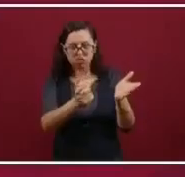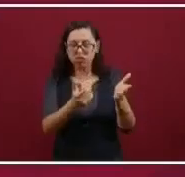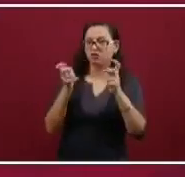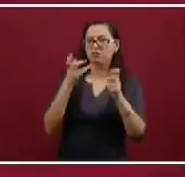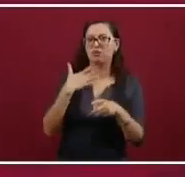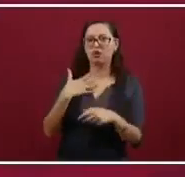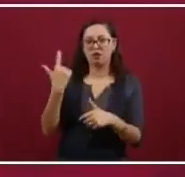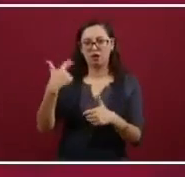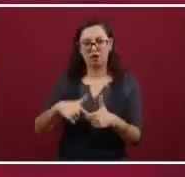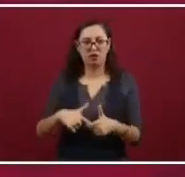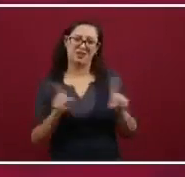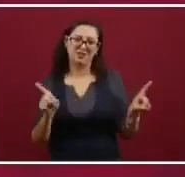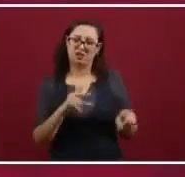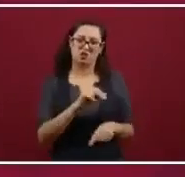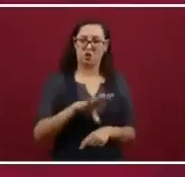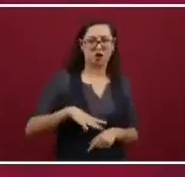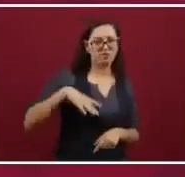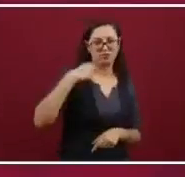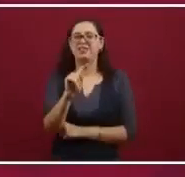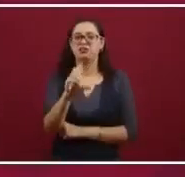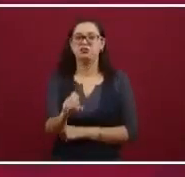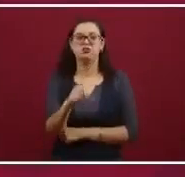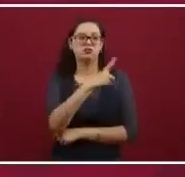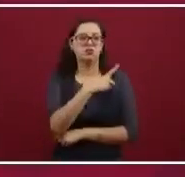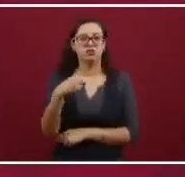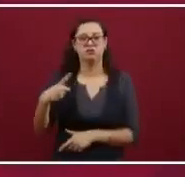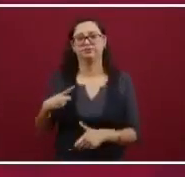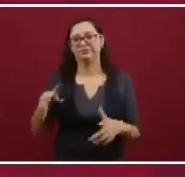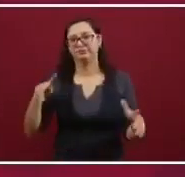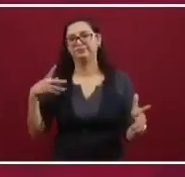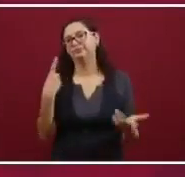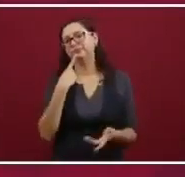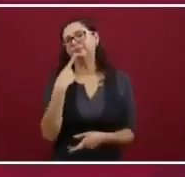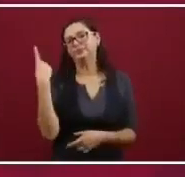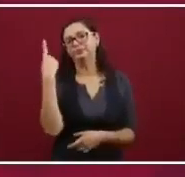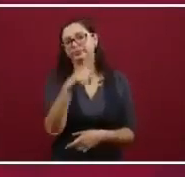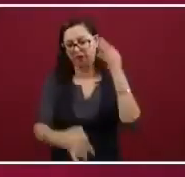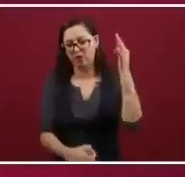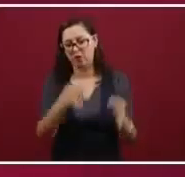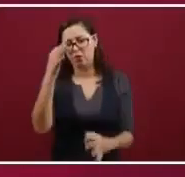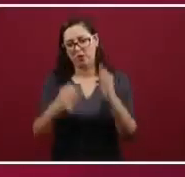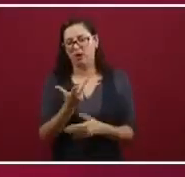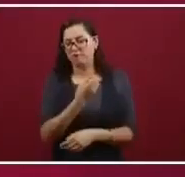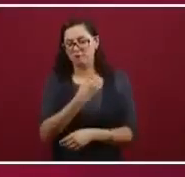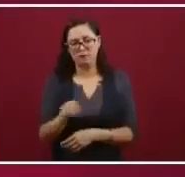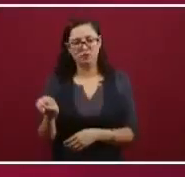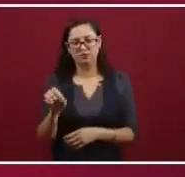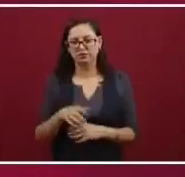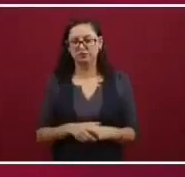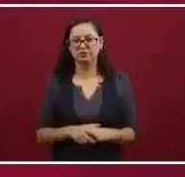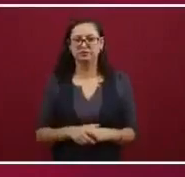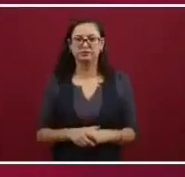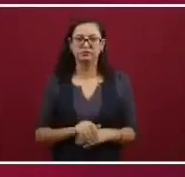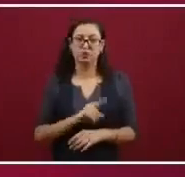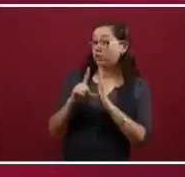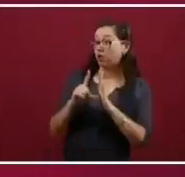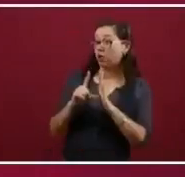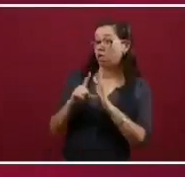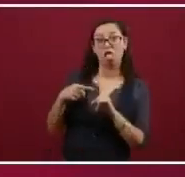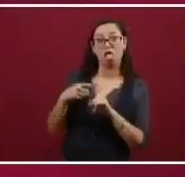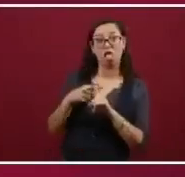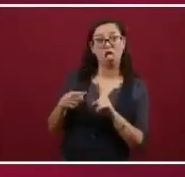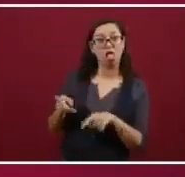al consumidor, pues eso es un delito y se tiene que proceder. O sea, no se puede vender litros que no son litros.